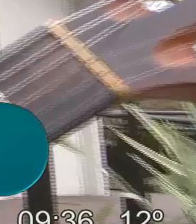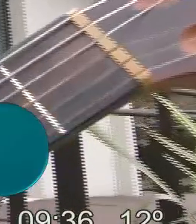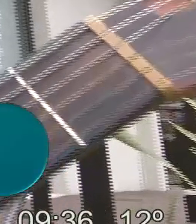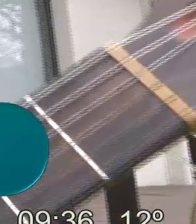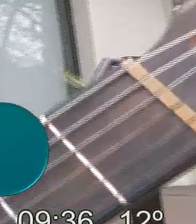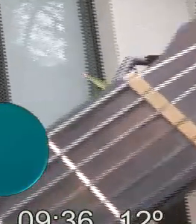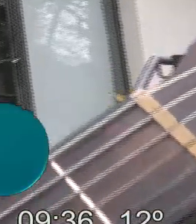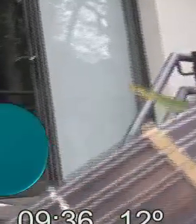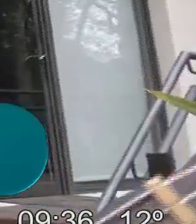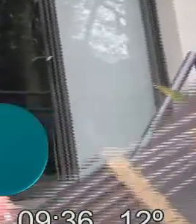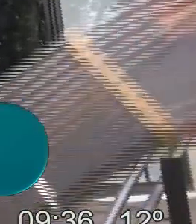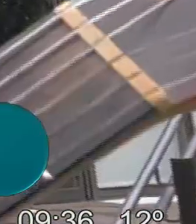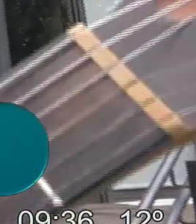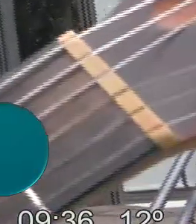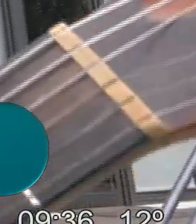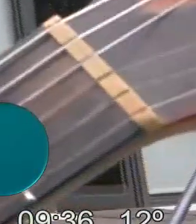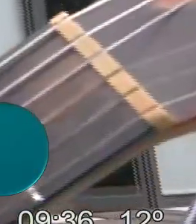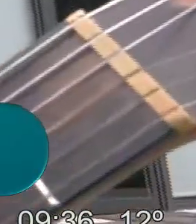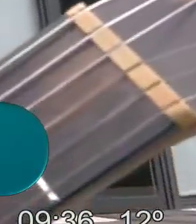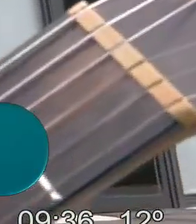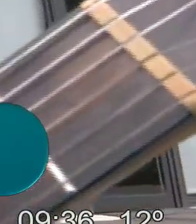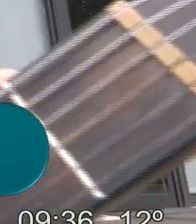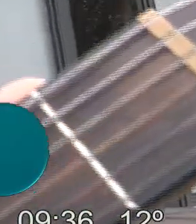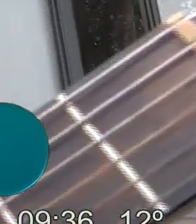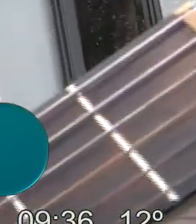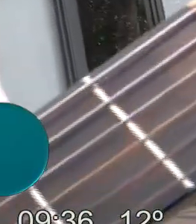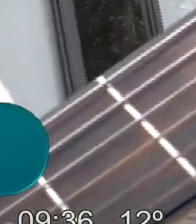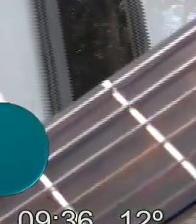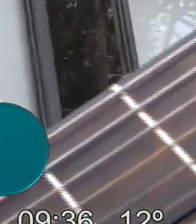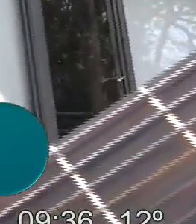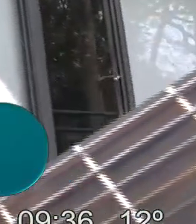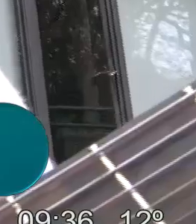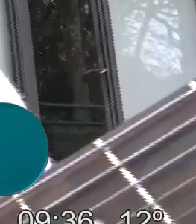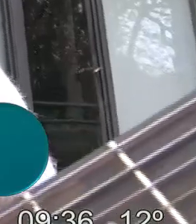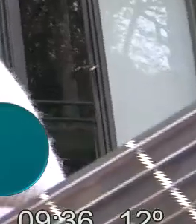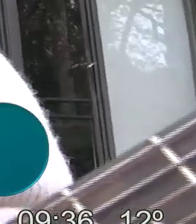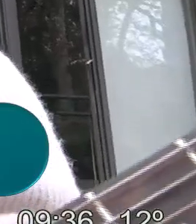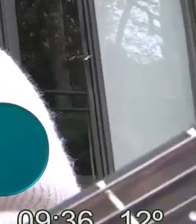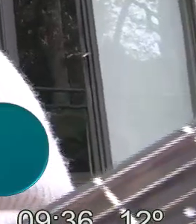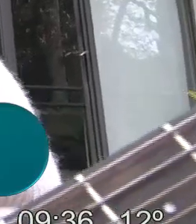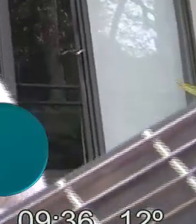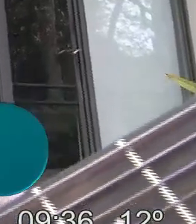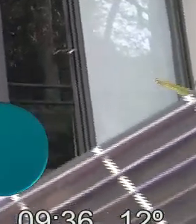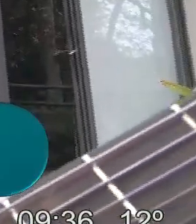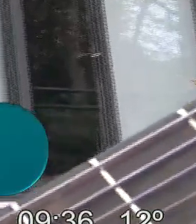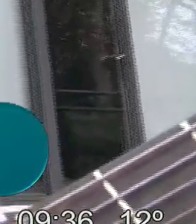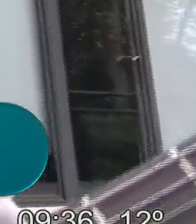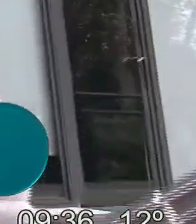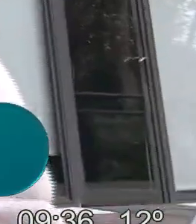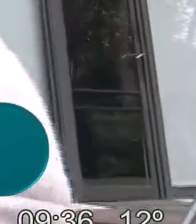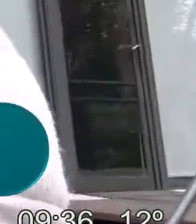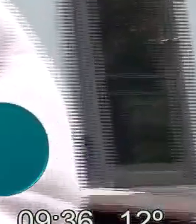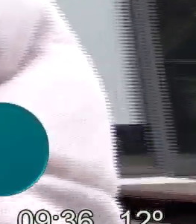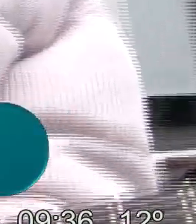un final. Yo bajo el cielo una vez más para